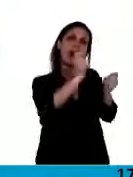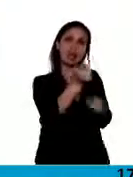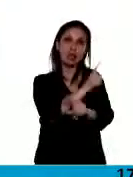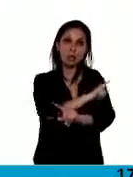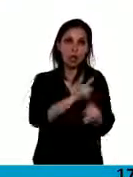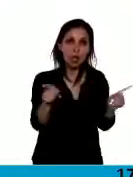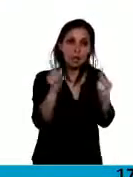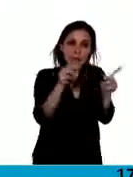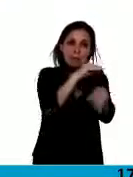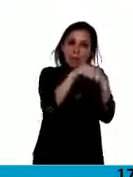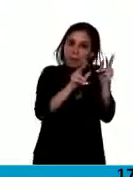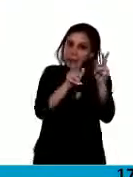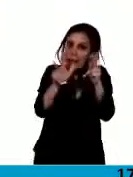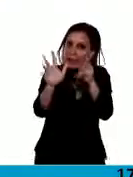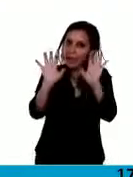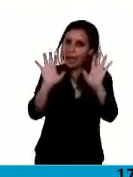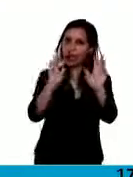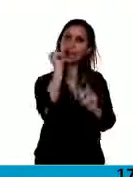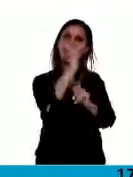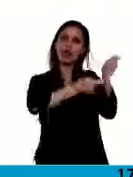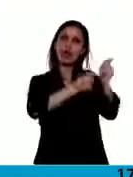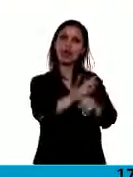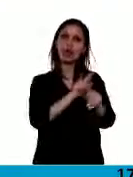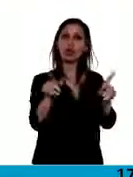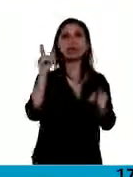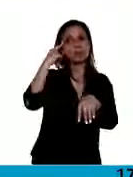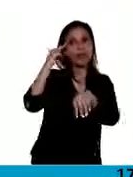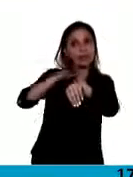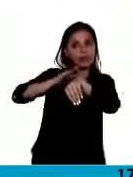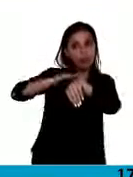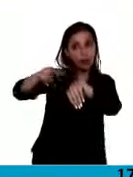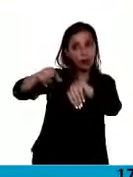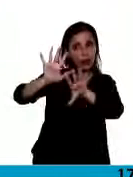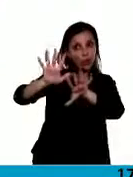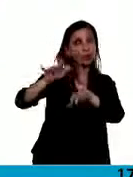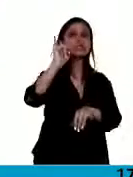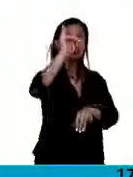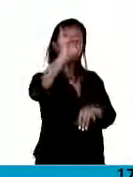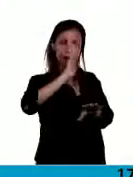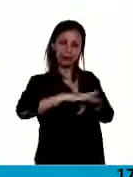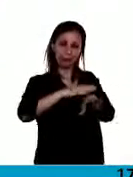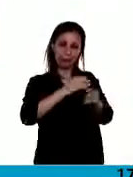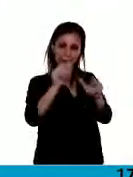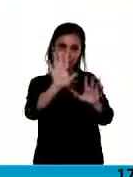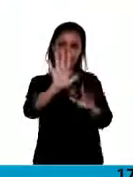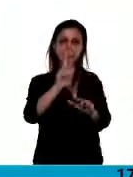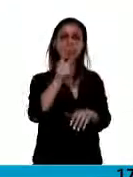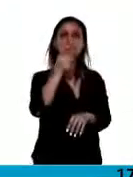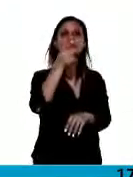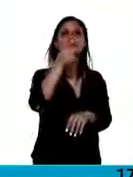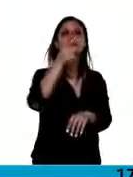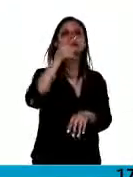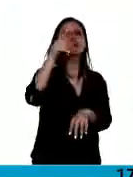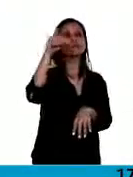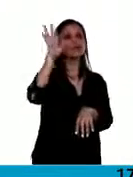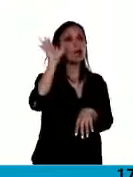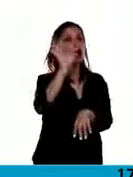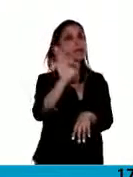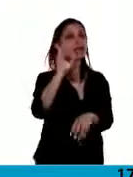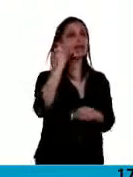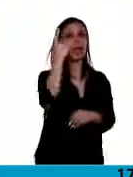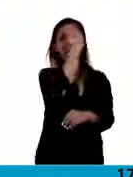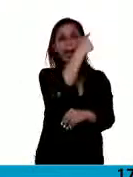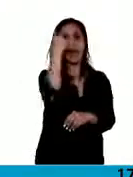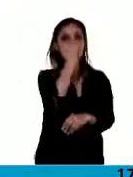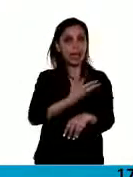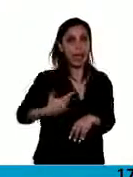ellos mismos. El gobierno tiene las herramientas, termino con esto, señor presidente, opinamos que el gobierno tiene las herramientas para